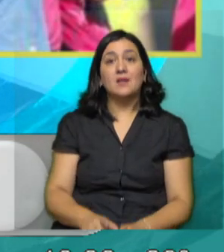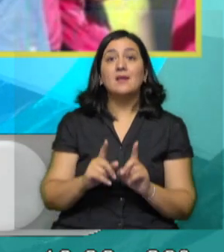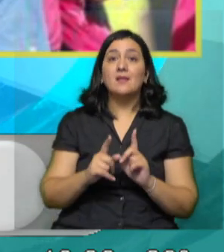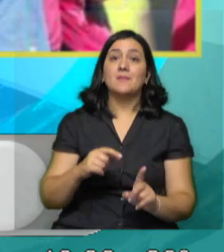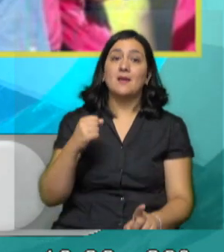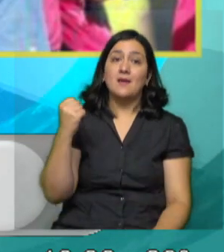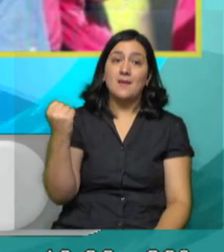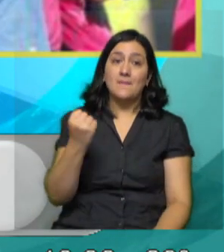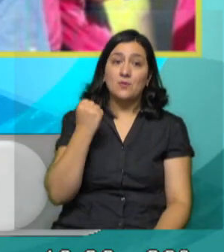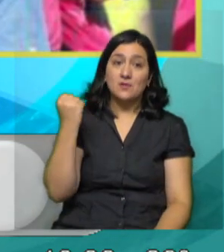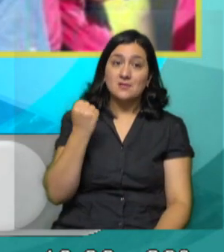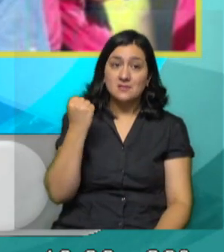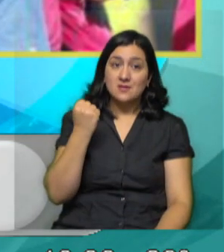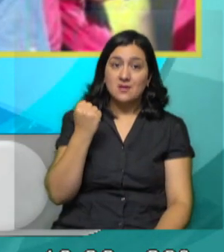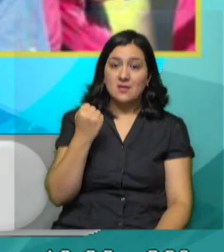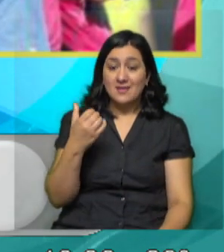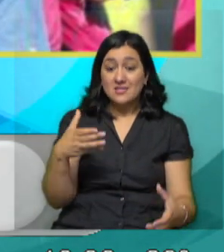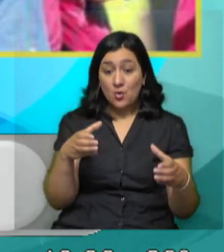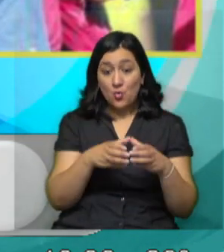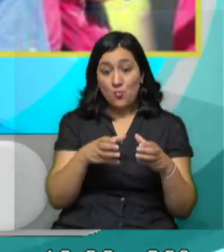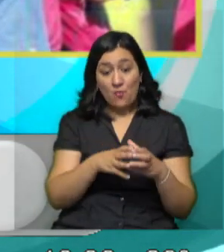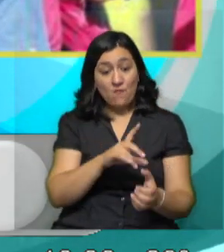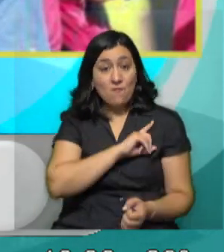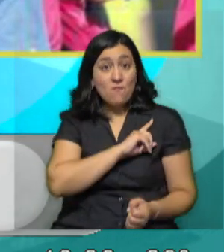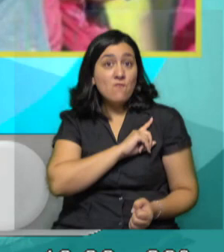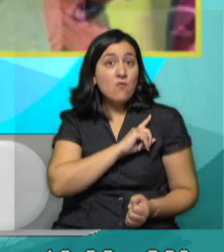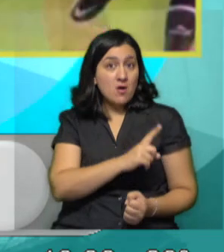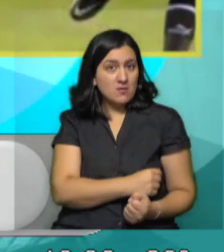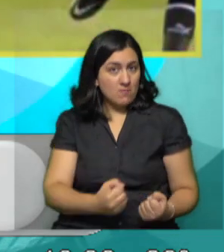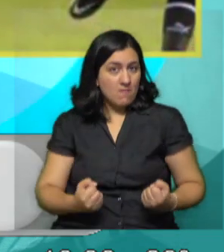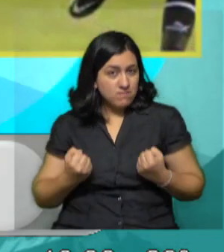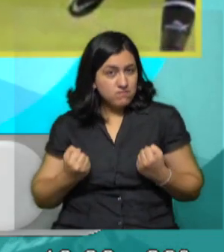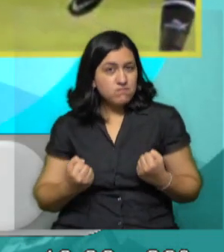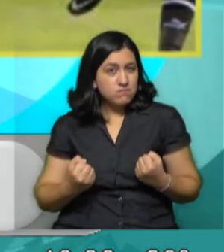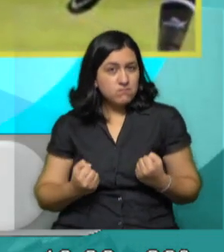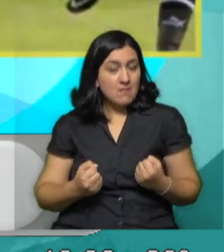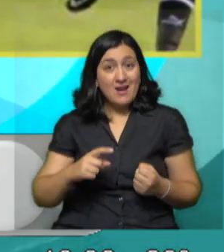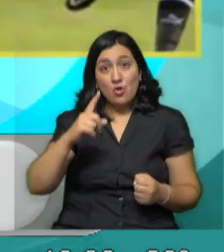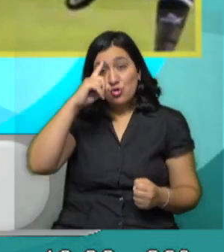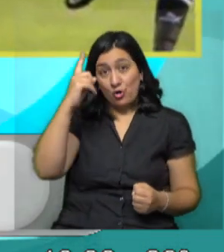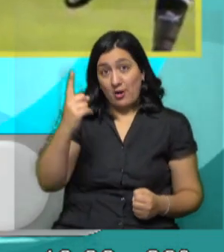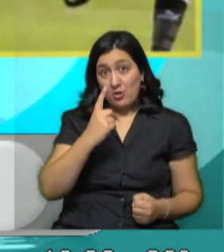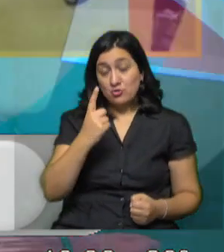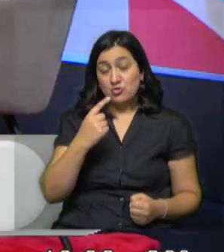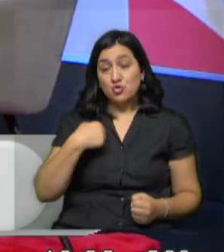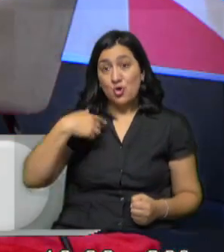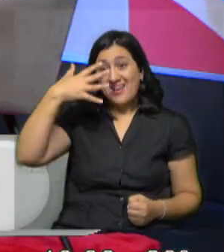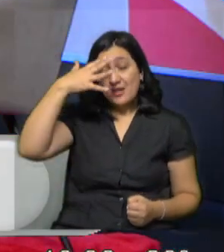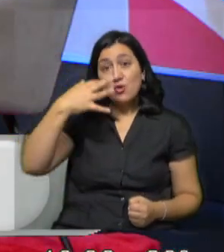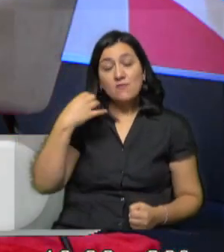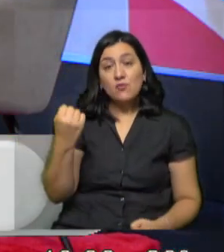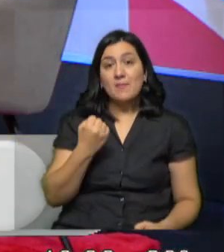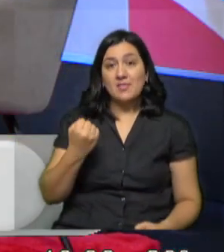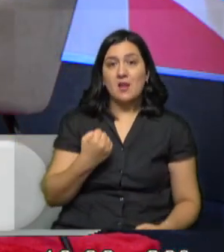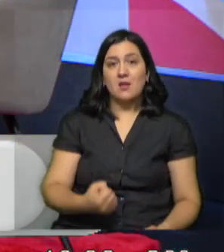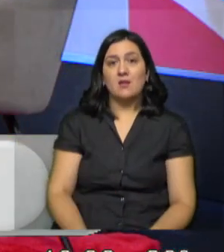importancia de generar grupos fuertes para este tipo de torneo, yo creo que es vital y